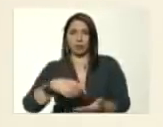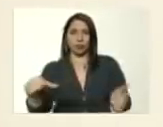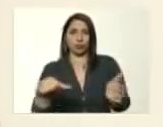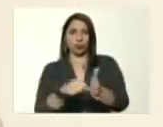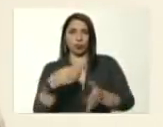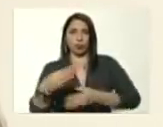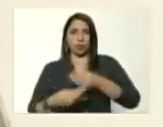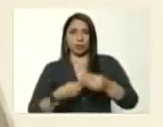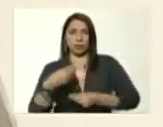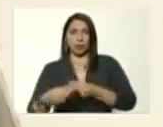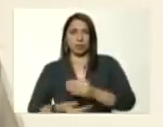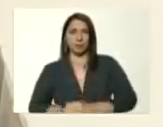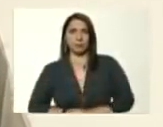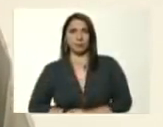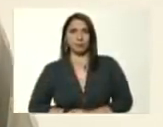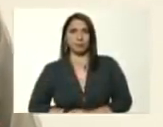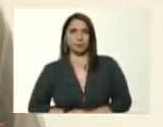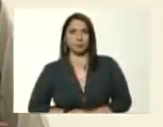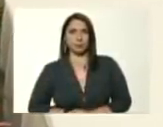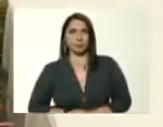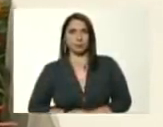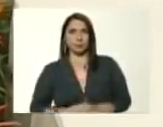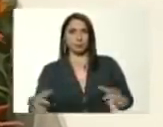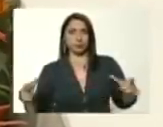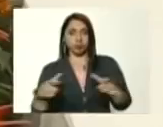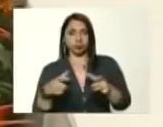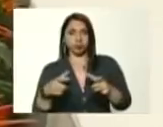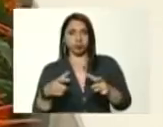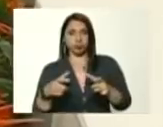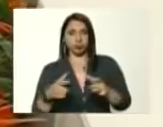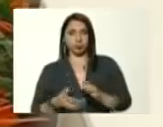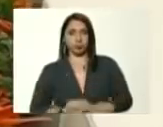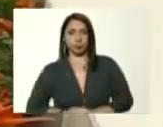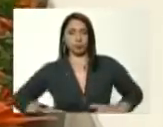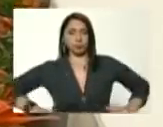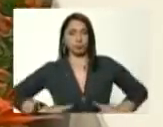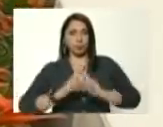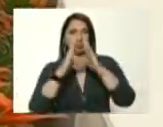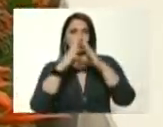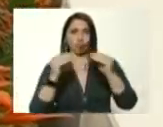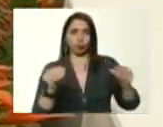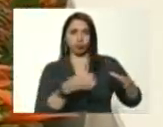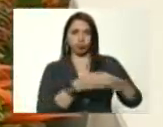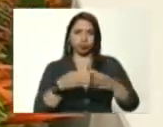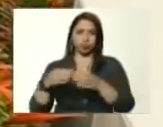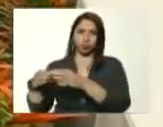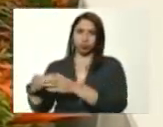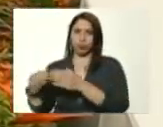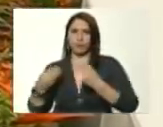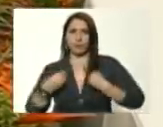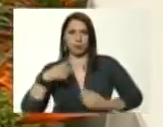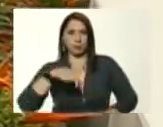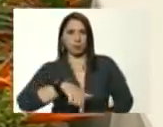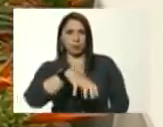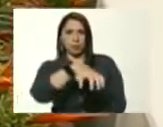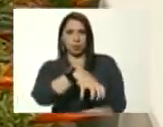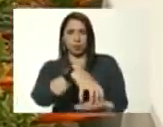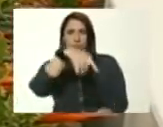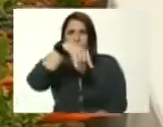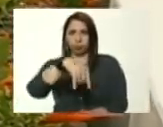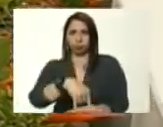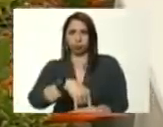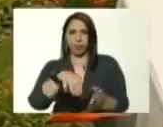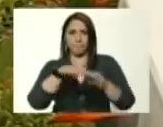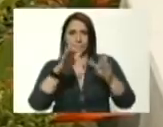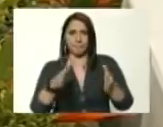realizando una reunión un encuentro con todos los sectores que hacen vida acá en la entidad como parte de la